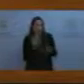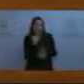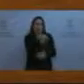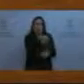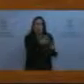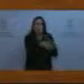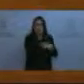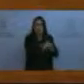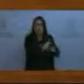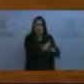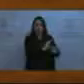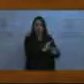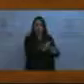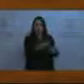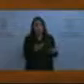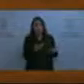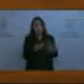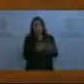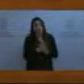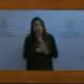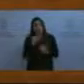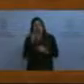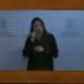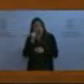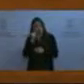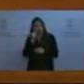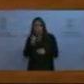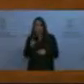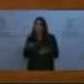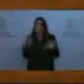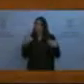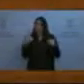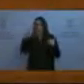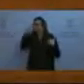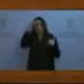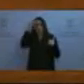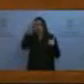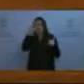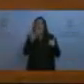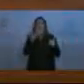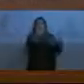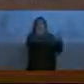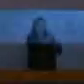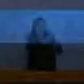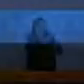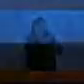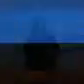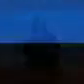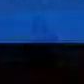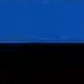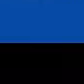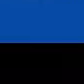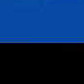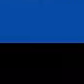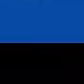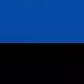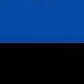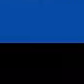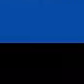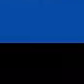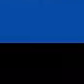tanto, será usted, a partir de hoy, el principal responsable de las fechorías que siga cometiendo esta consejera. Gracias.